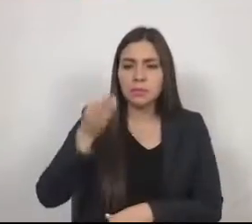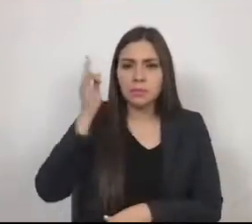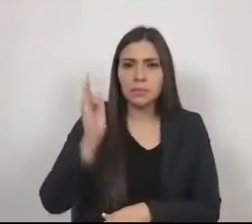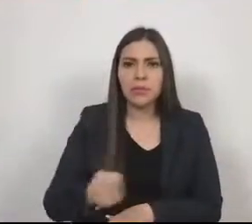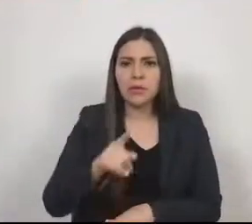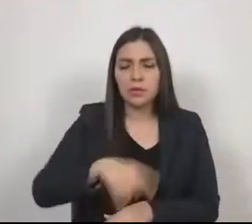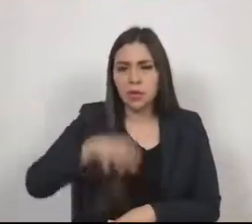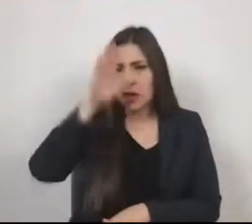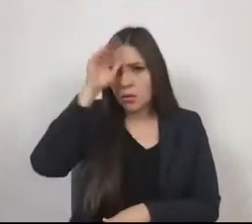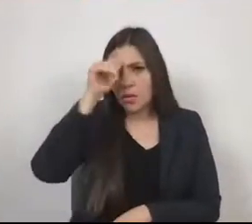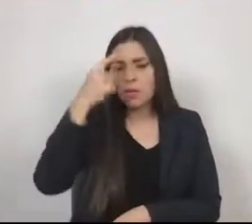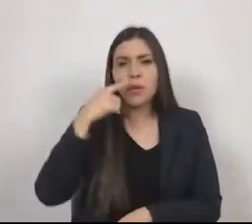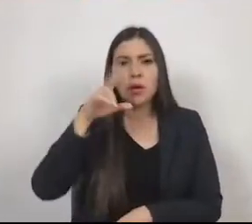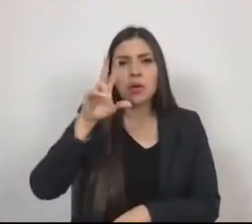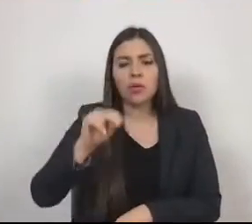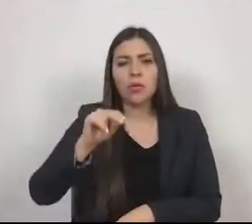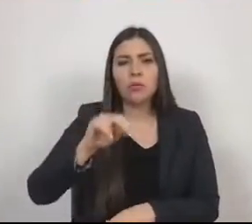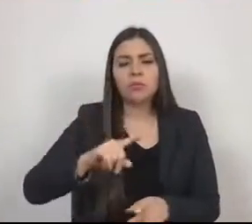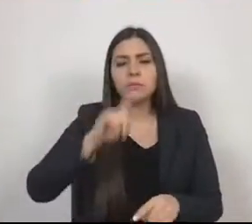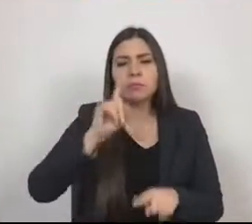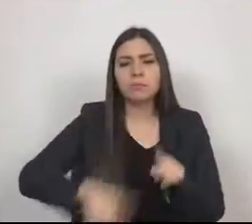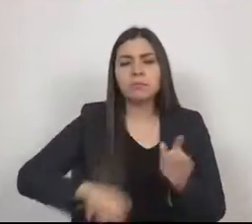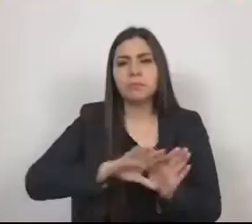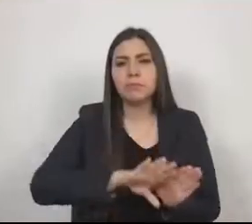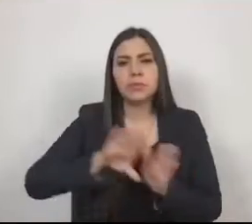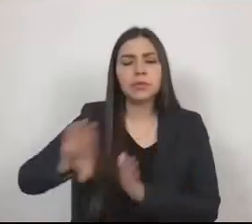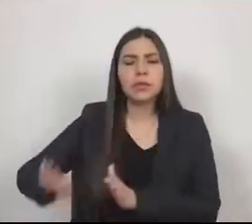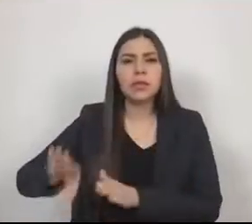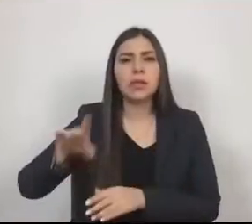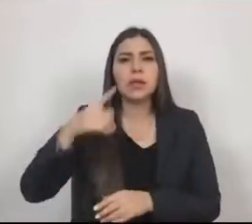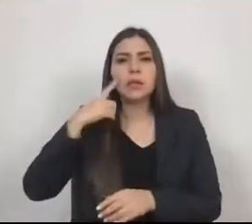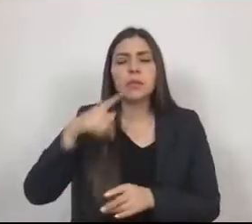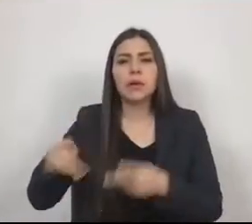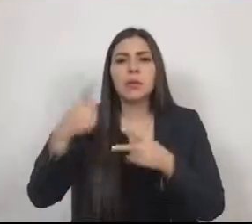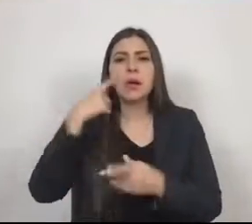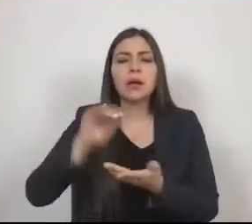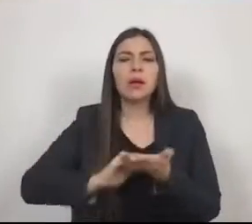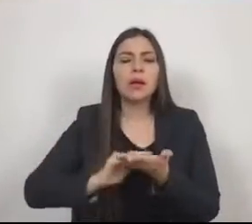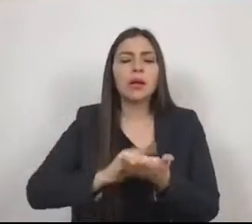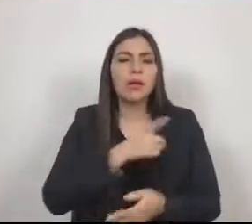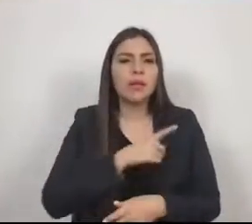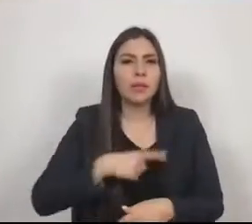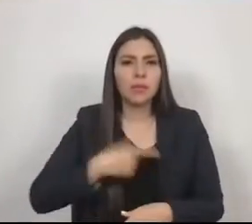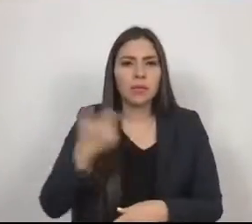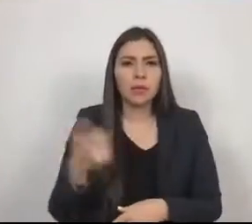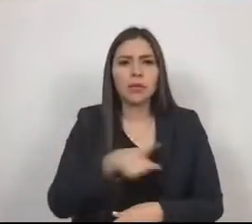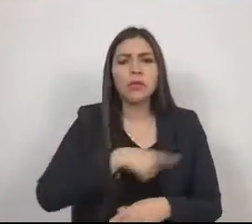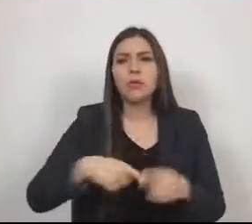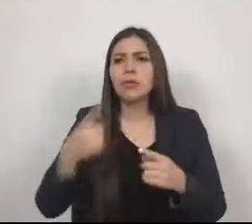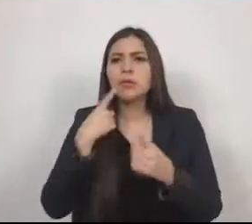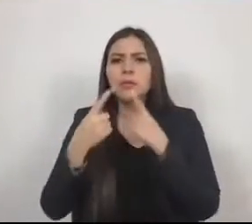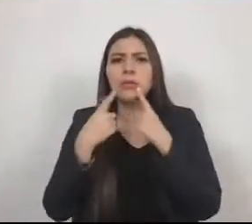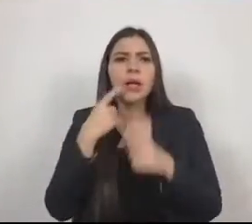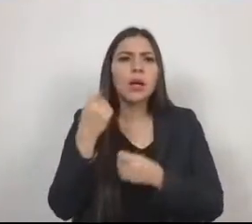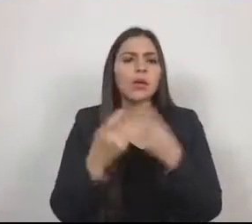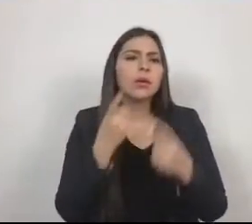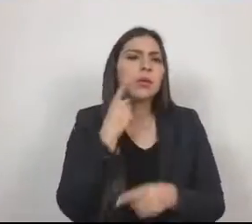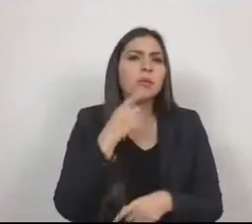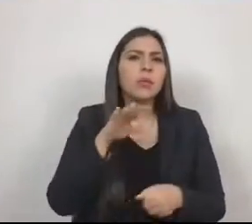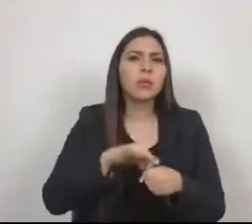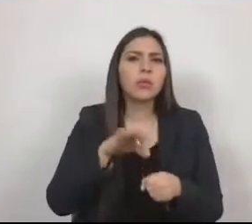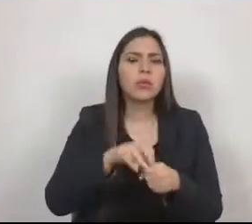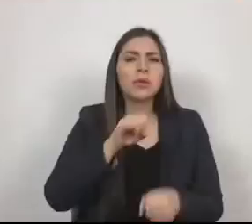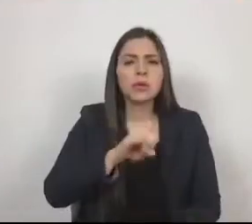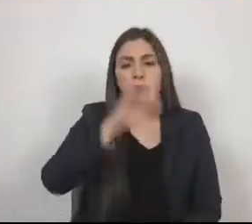el patrimonio municipal para saldar deudas de la administración. Durante el debate, diversos diputados que votaron a favor de los